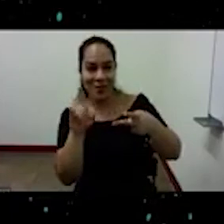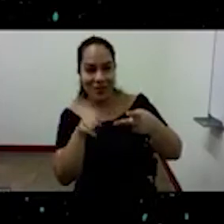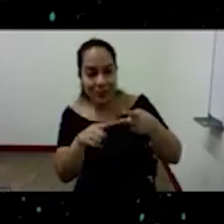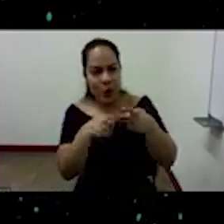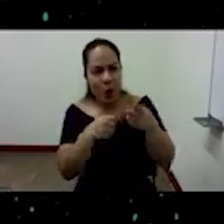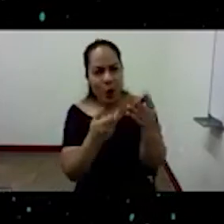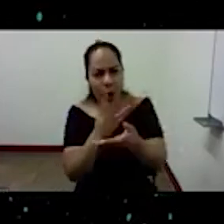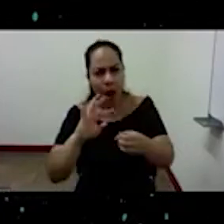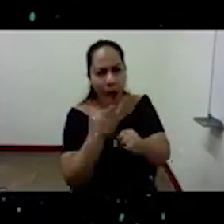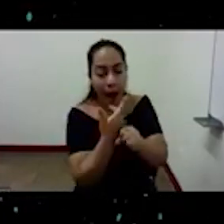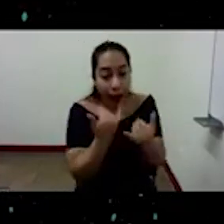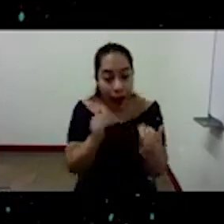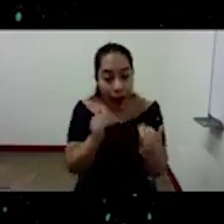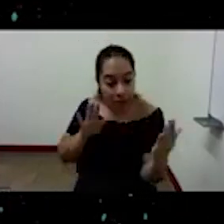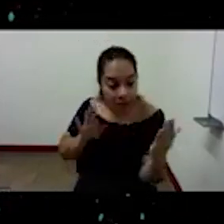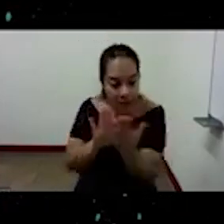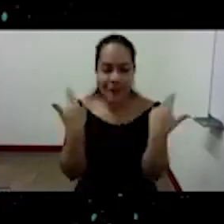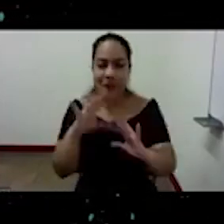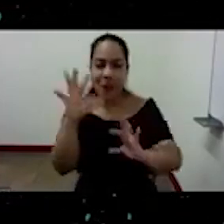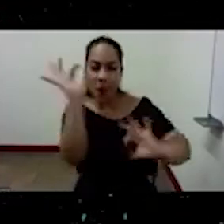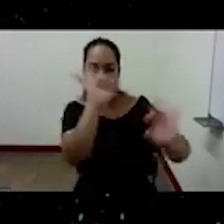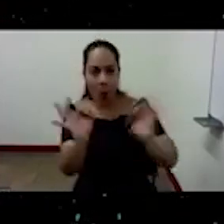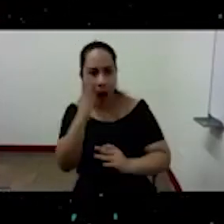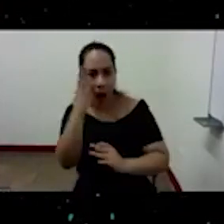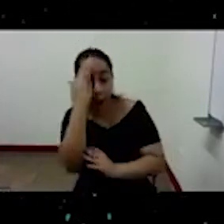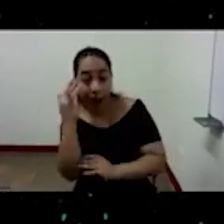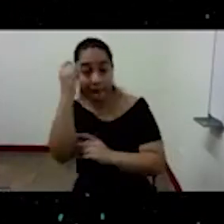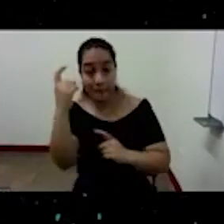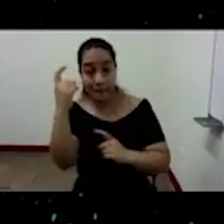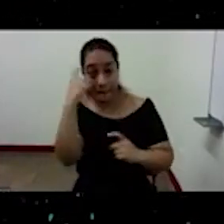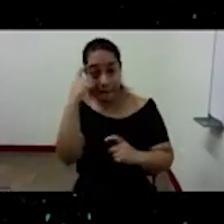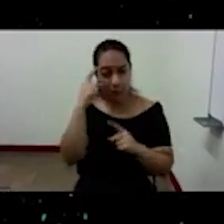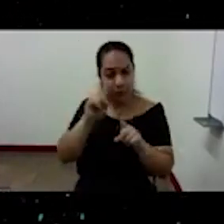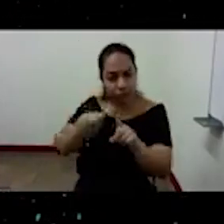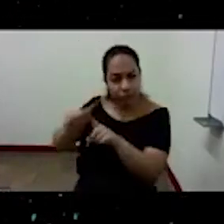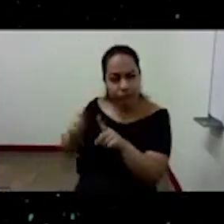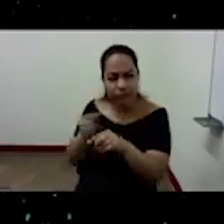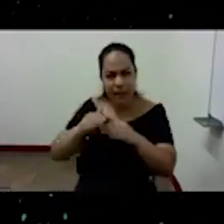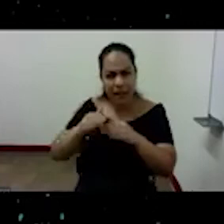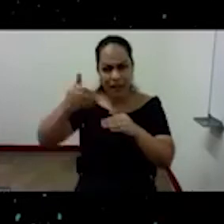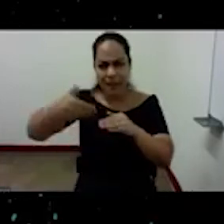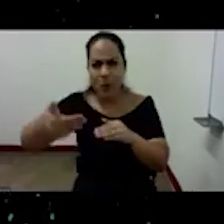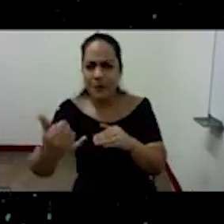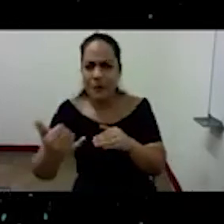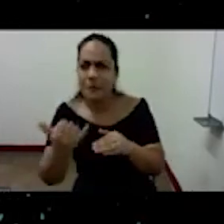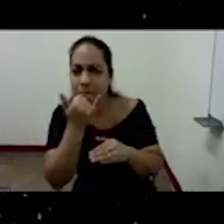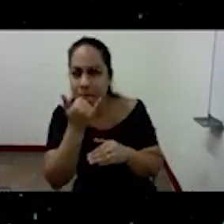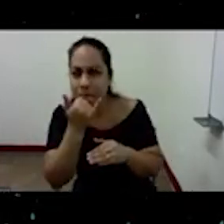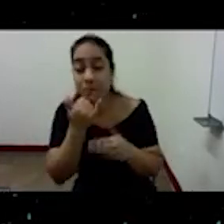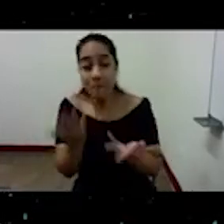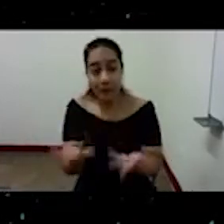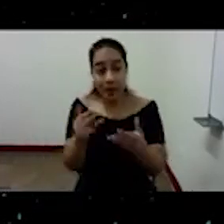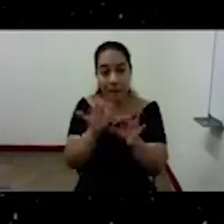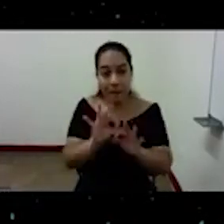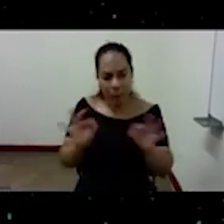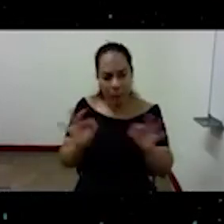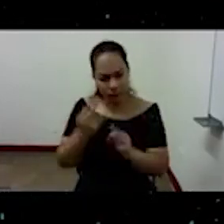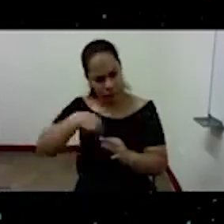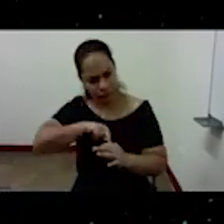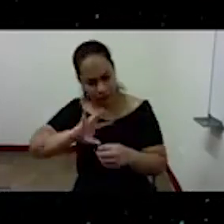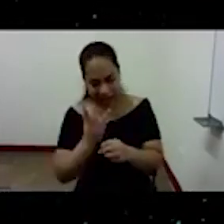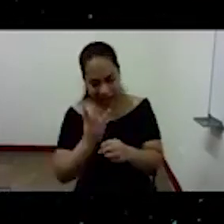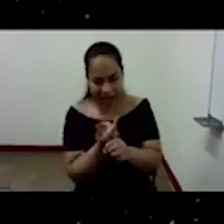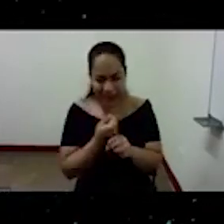la obligación de organizar académicamente ese pensamiento a posteriori. Trabajamos sobre los afectos y